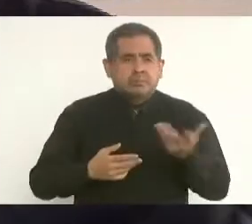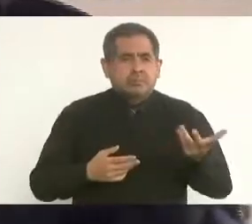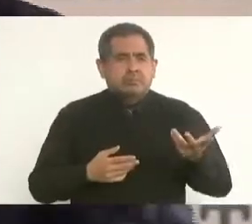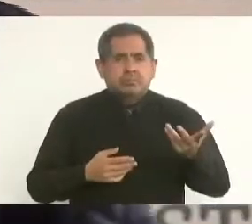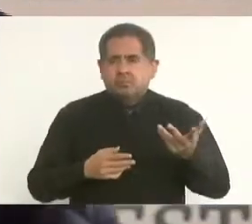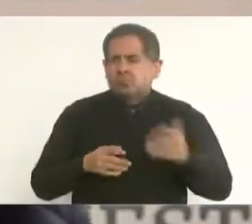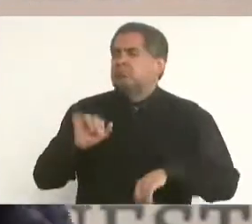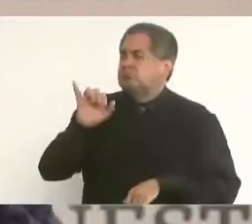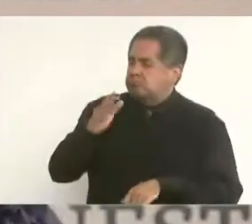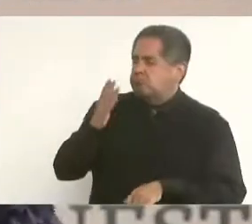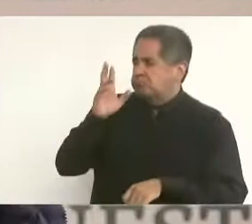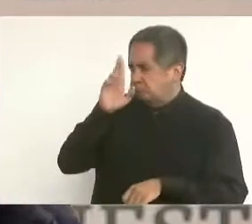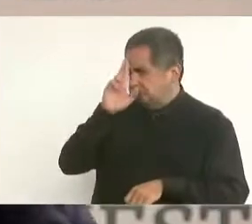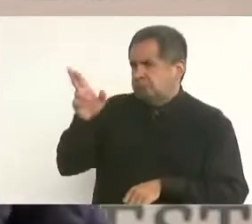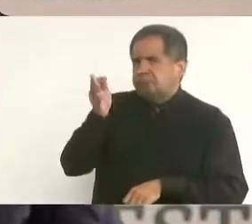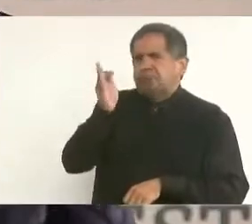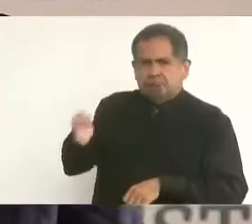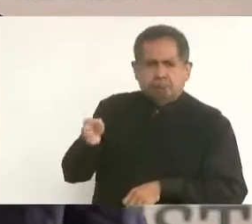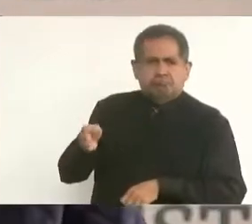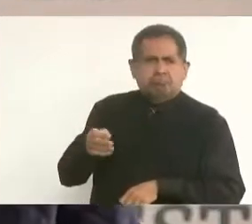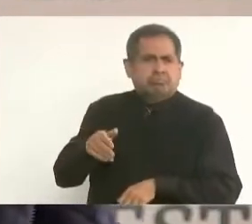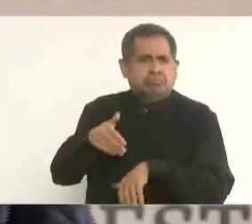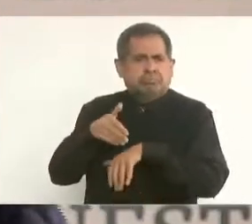lo reconocen,